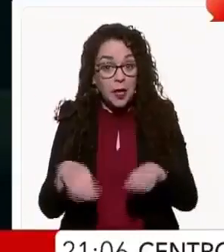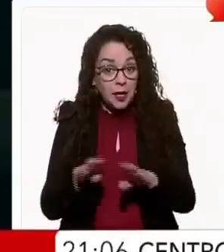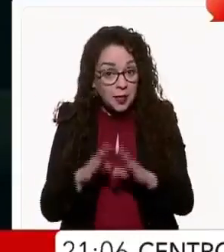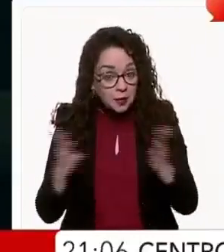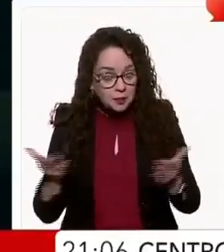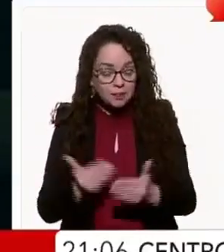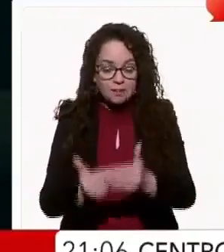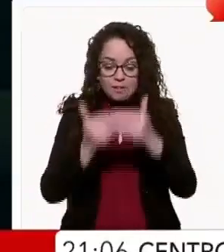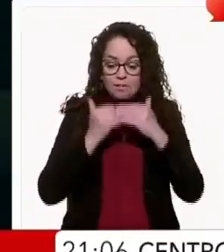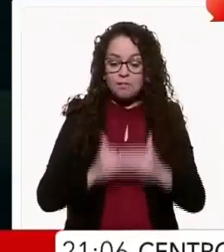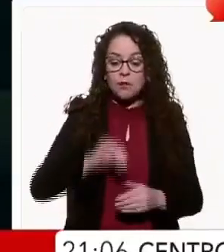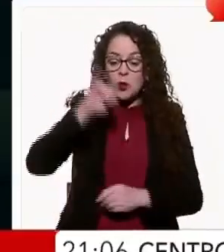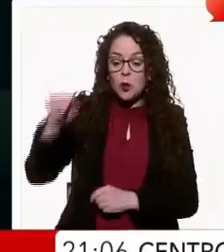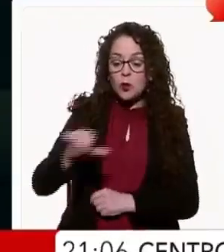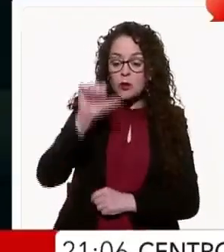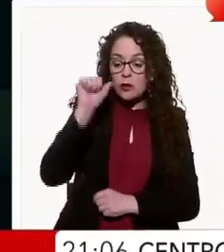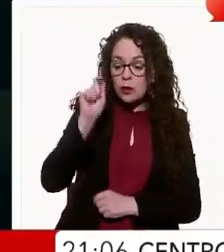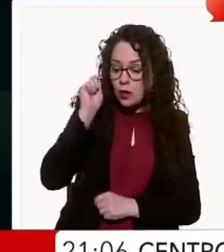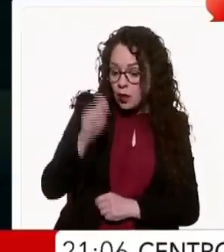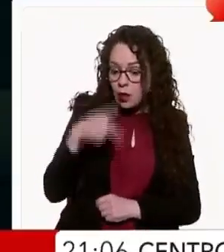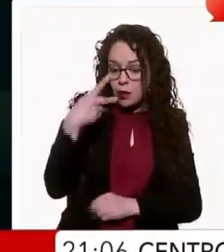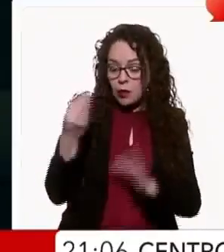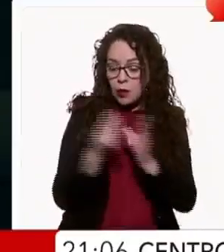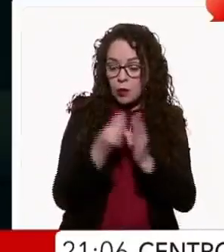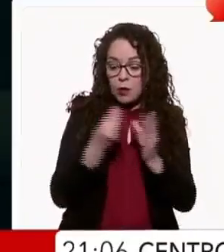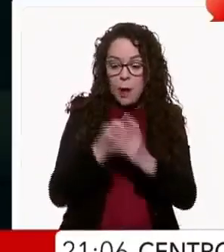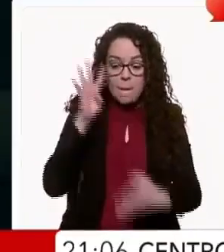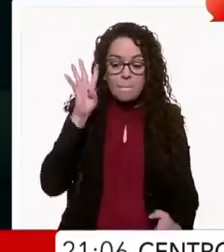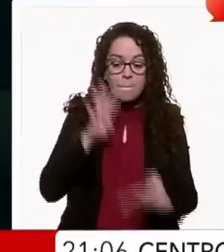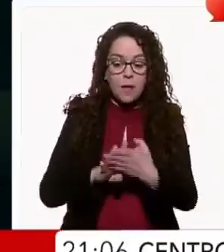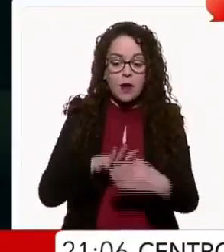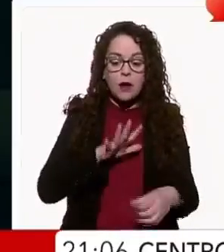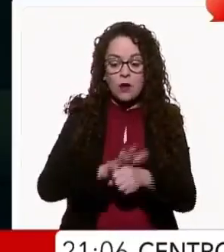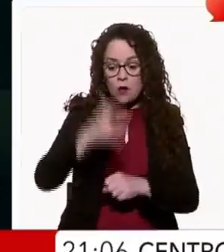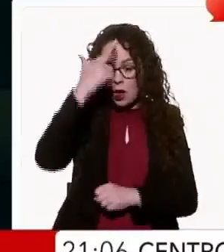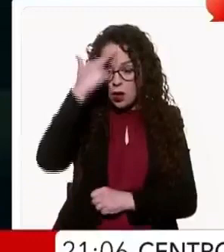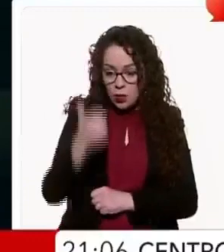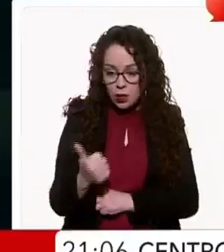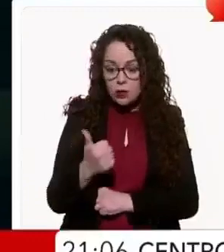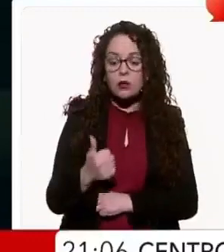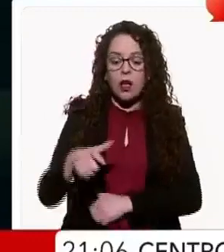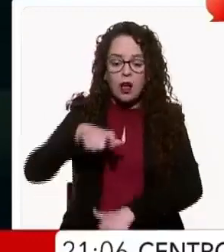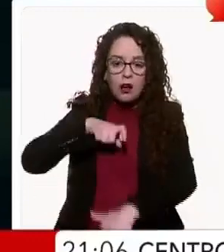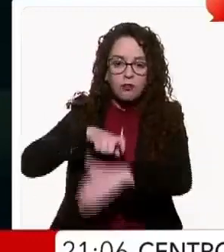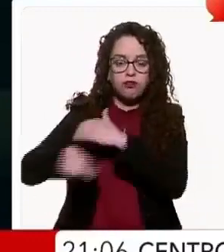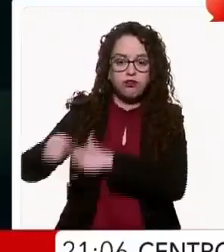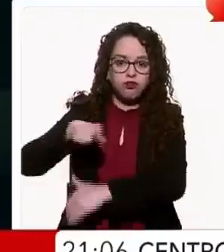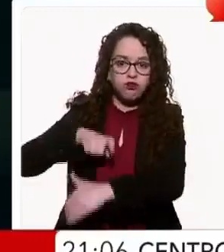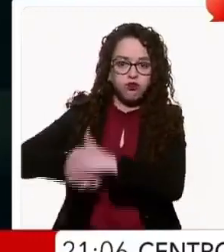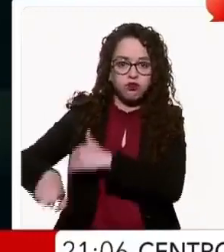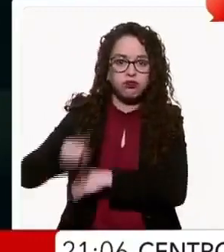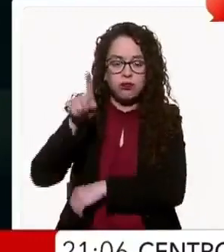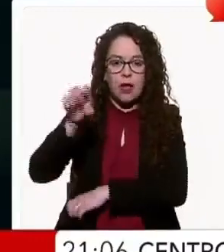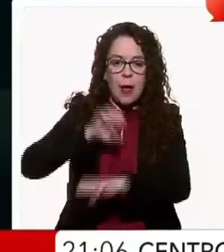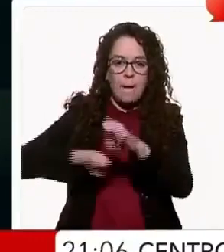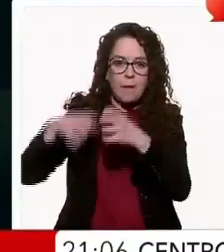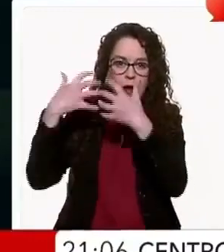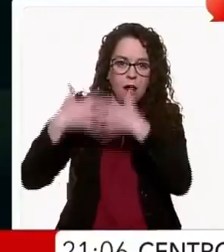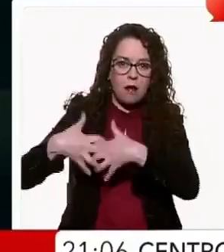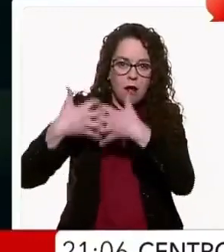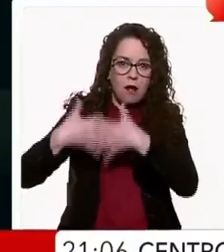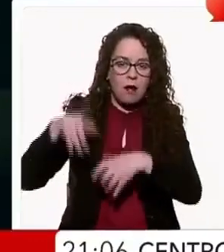El amparo que obtuvo se refiere al juicio penal que enfrenta por la entrega de sobornos de la constructora brasileña